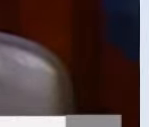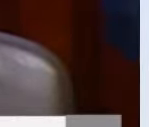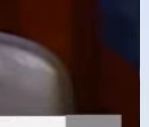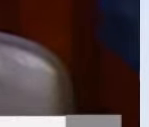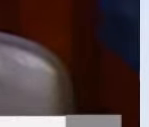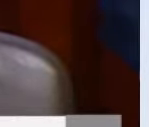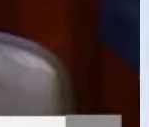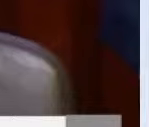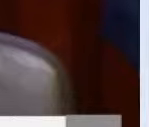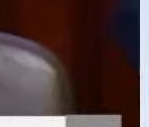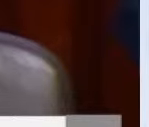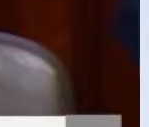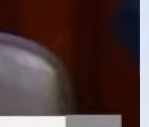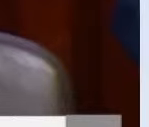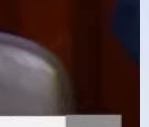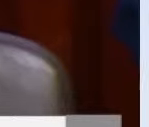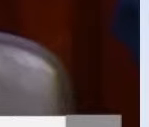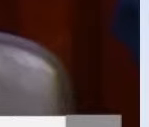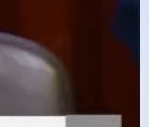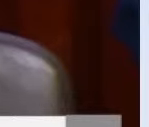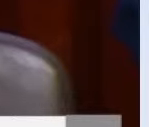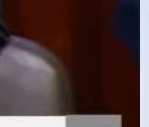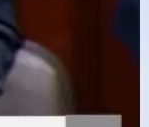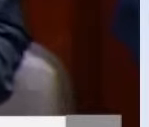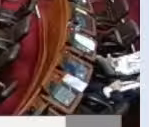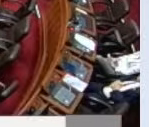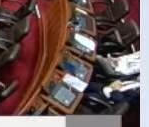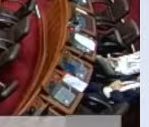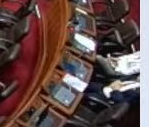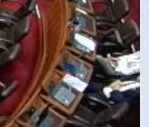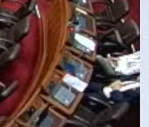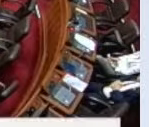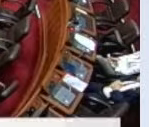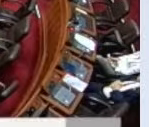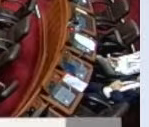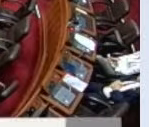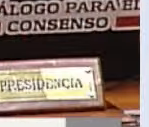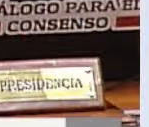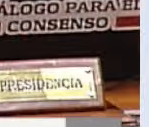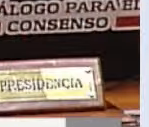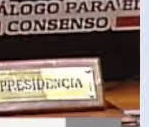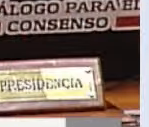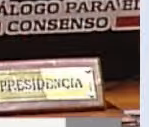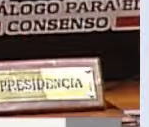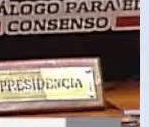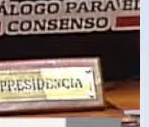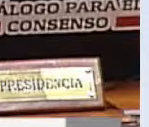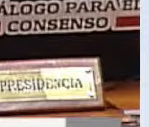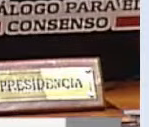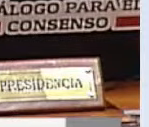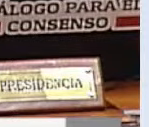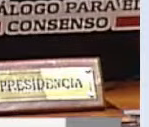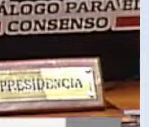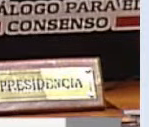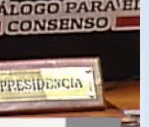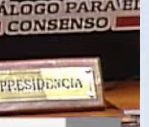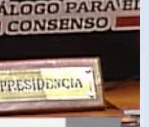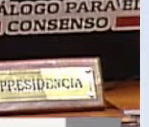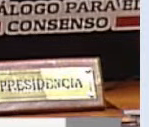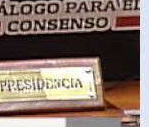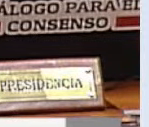también ayuda a avanzar y en beneficio de la población. Muchas gracias. Gracias, congresista. Tiene el uso de la palabra la congresista Zeta